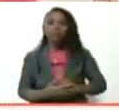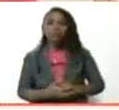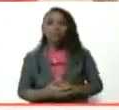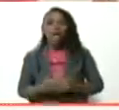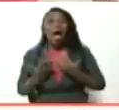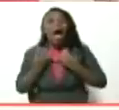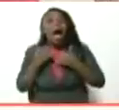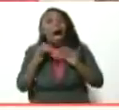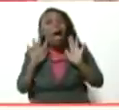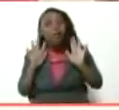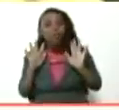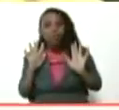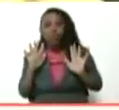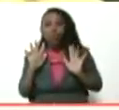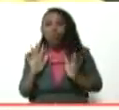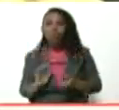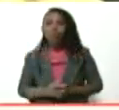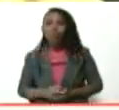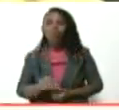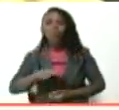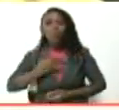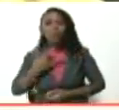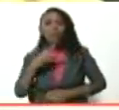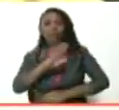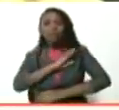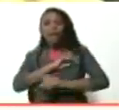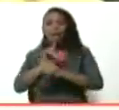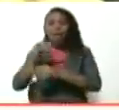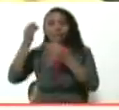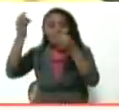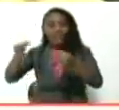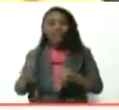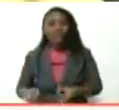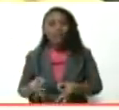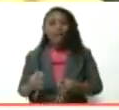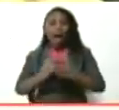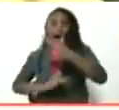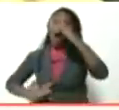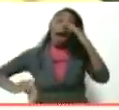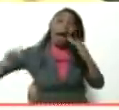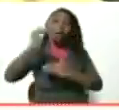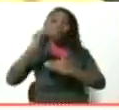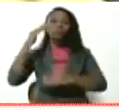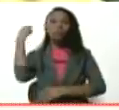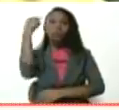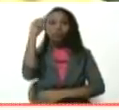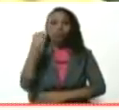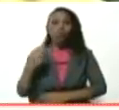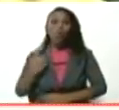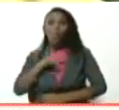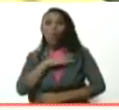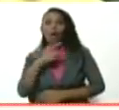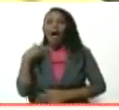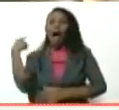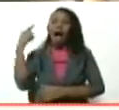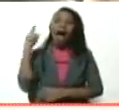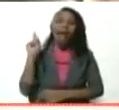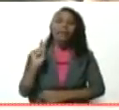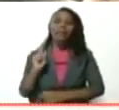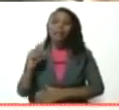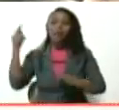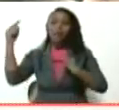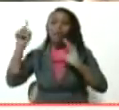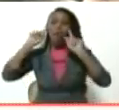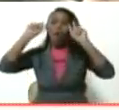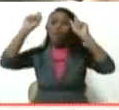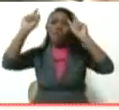algo pueden tener ellos seguros es el alto nivel que